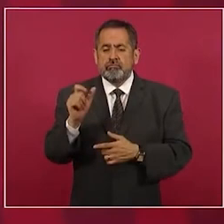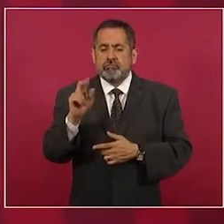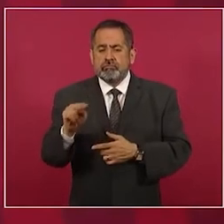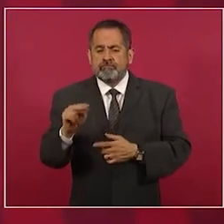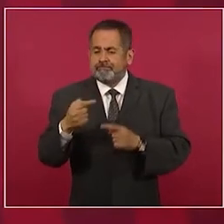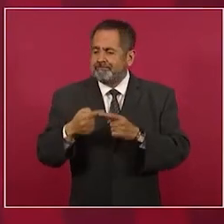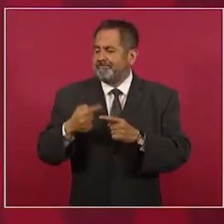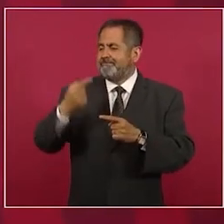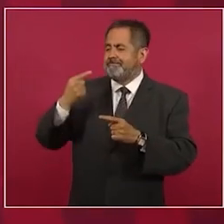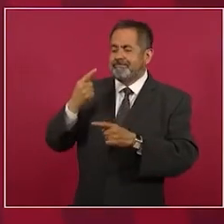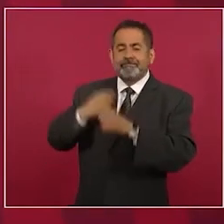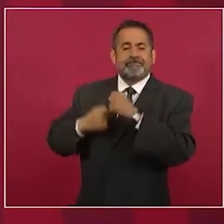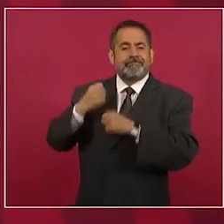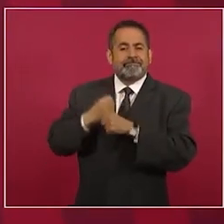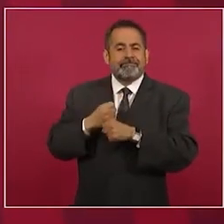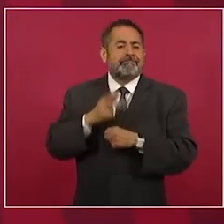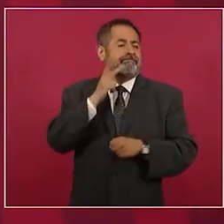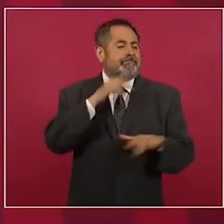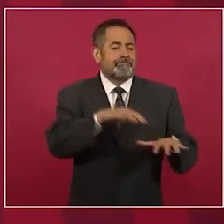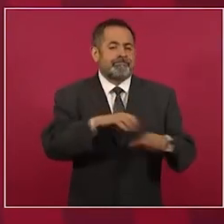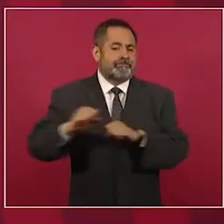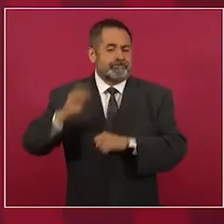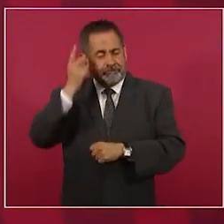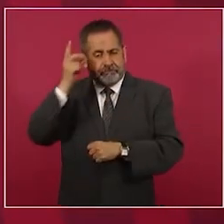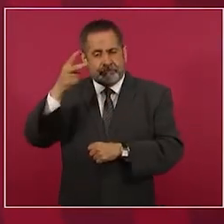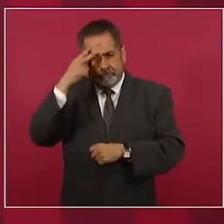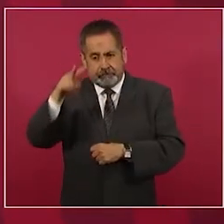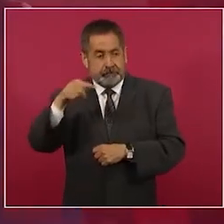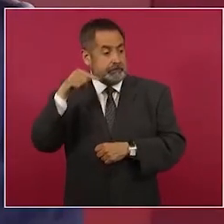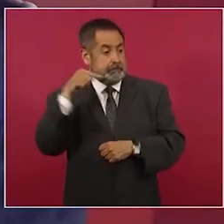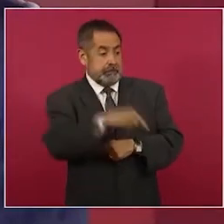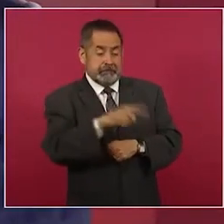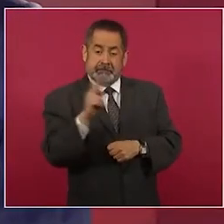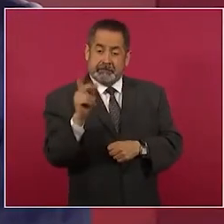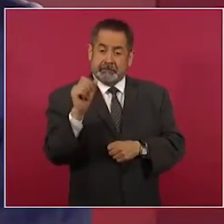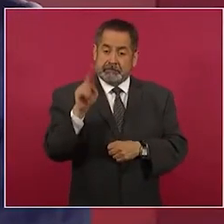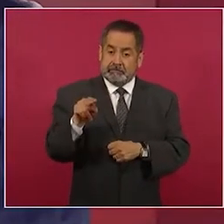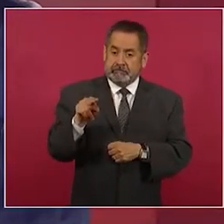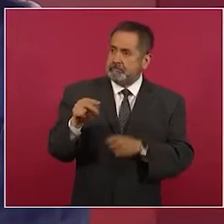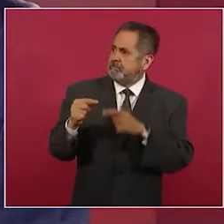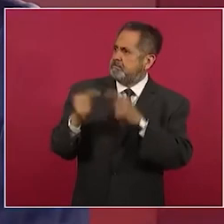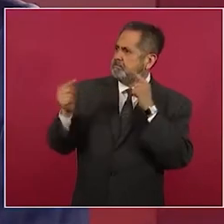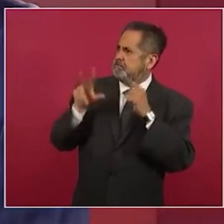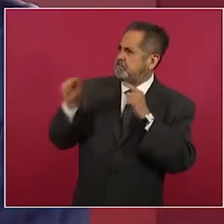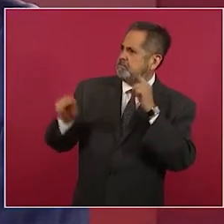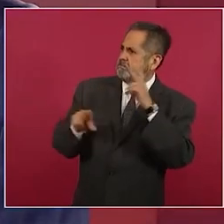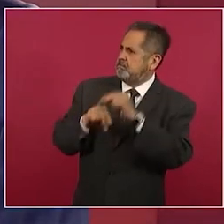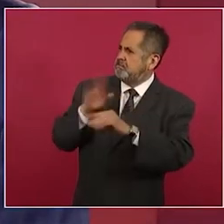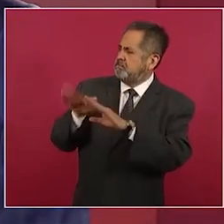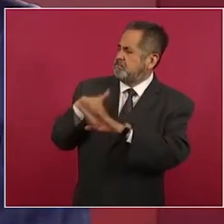para oponerse a la política patriótica del general Cárdenas,